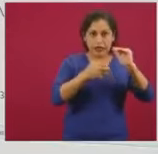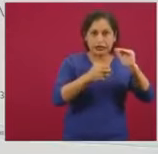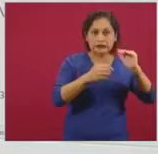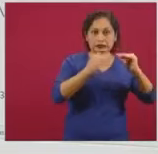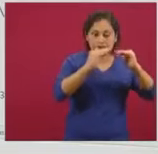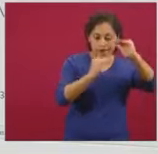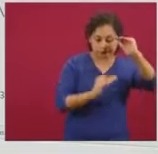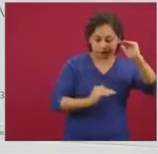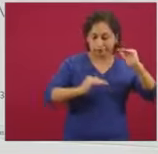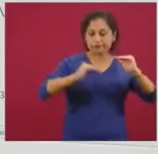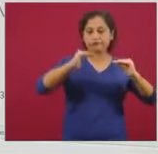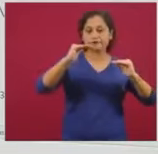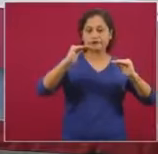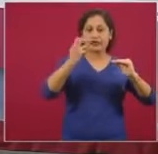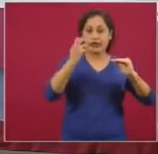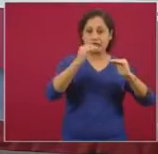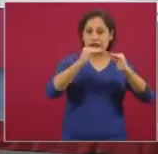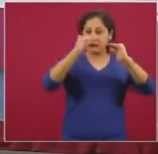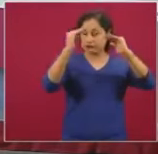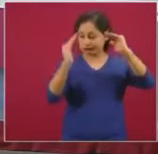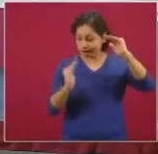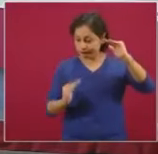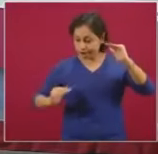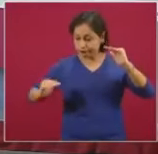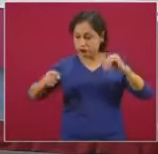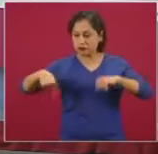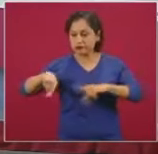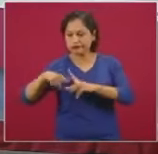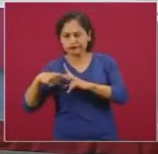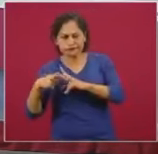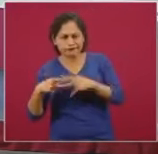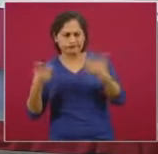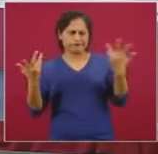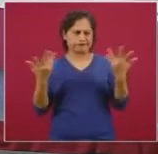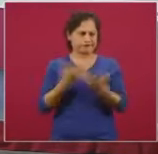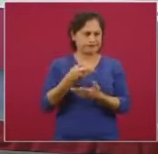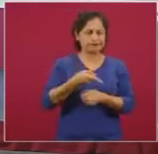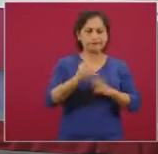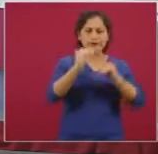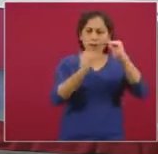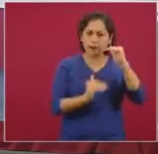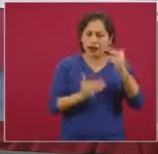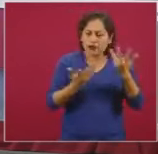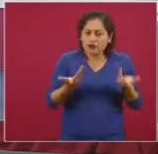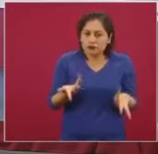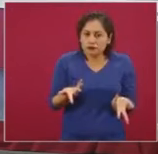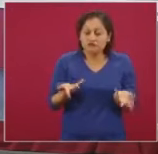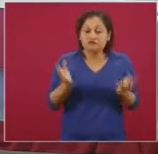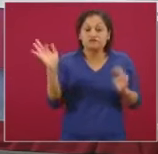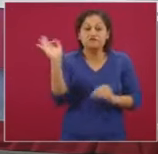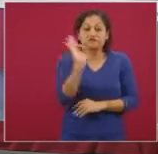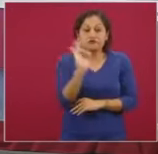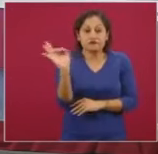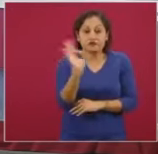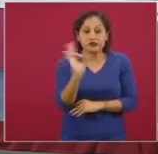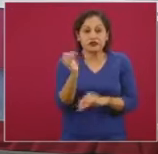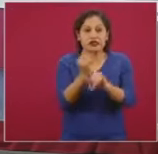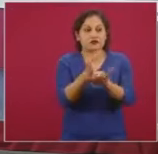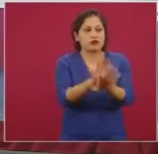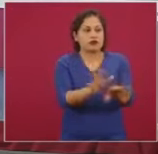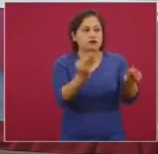de muertes por debajo de lo esperado, pues no es explicable, y la única explicación sería un componente de